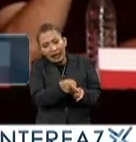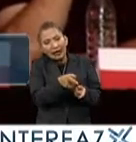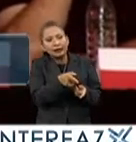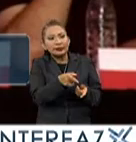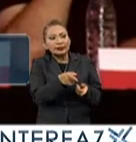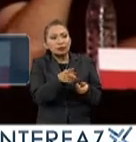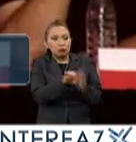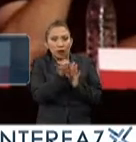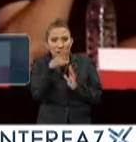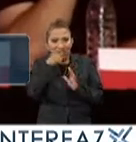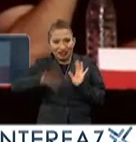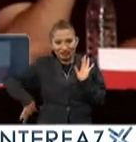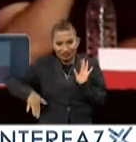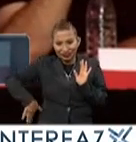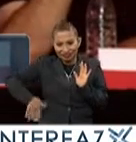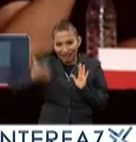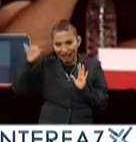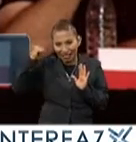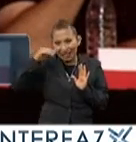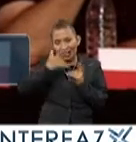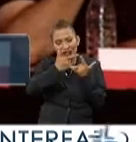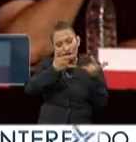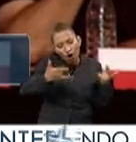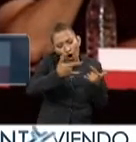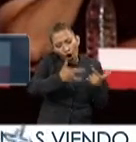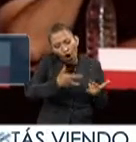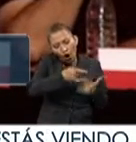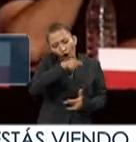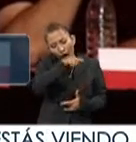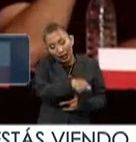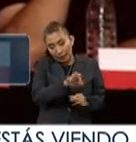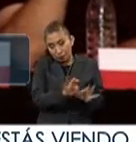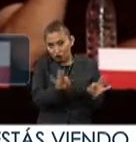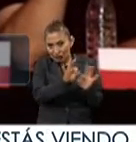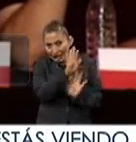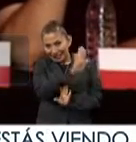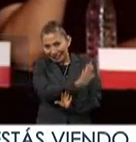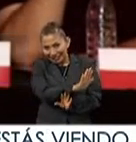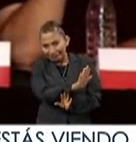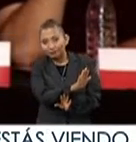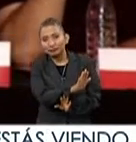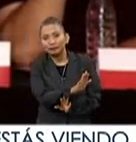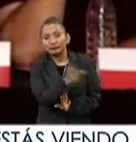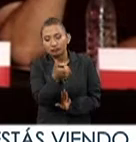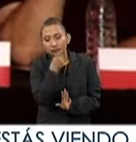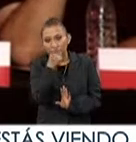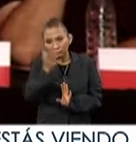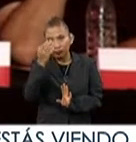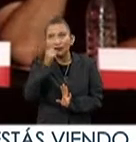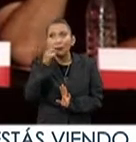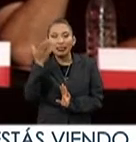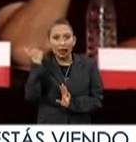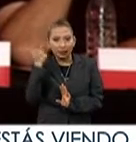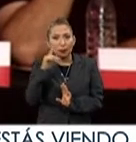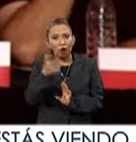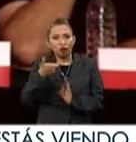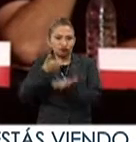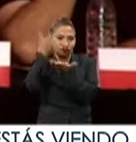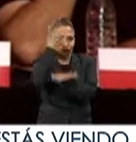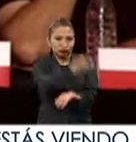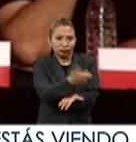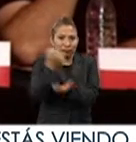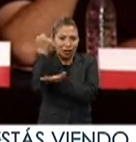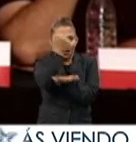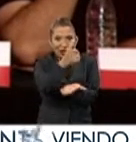van, como ya lo mencionaron, por las historias, que es una parte muy importante, lo mencionaron también por el